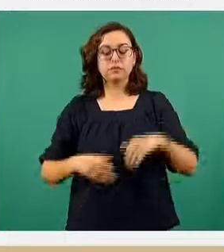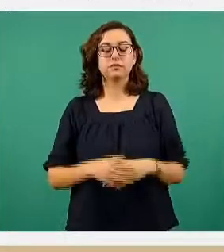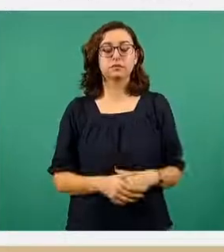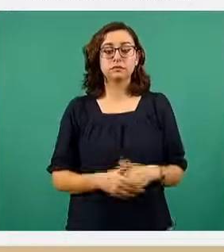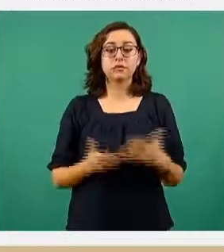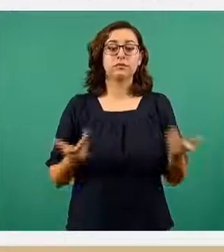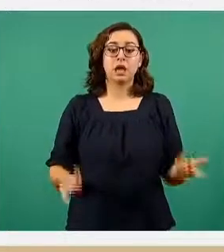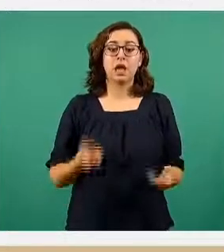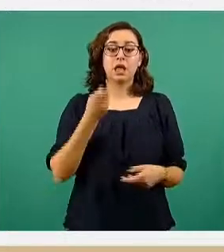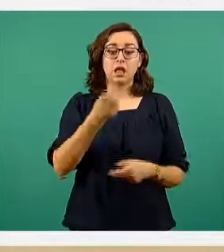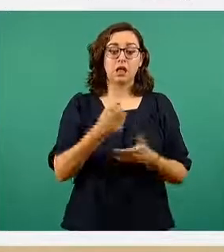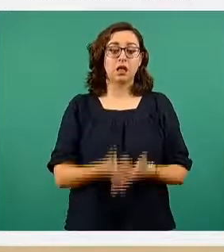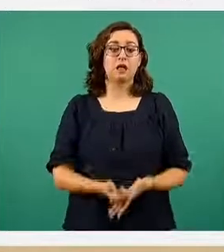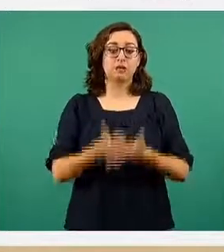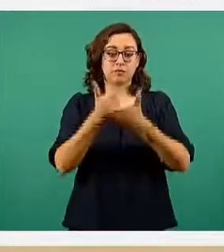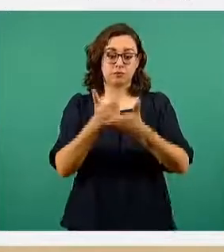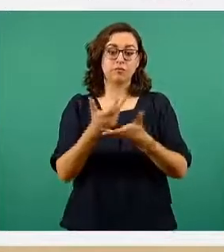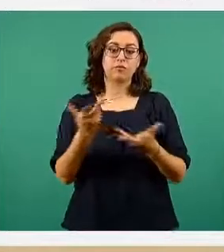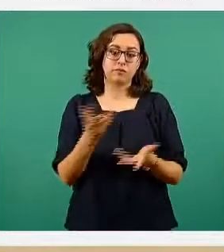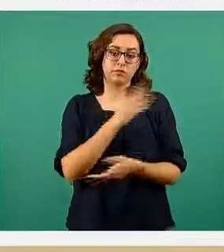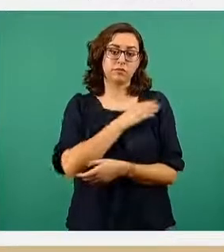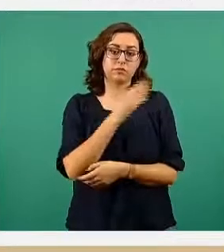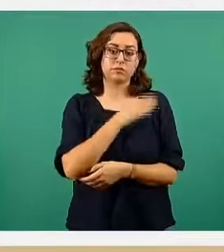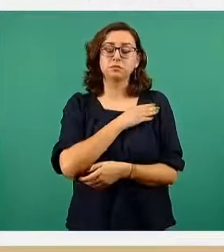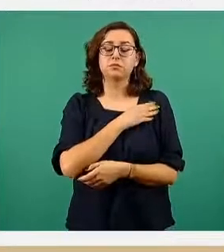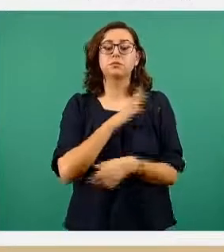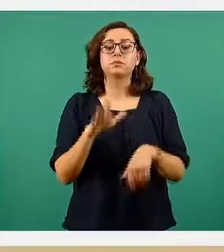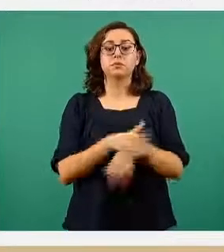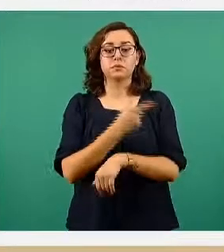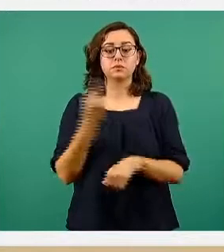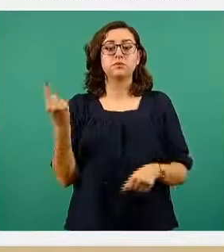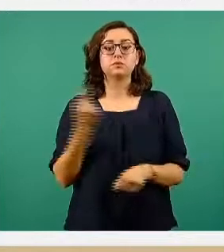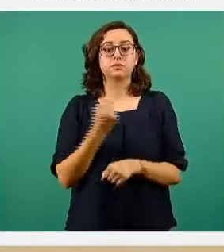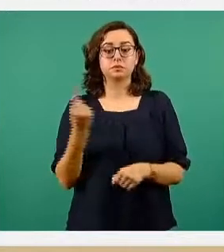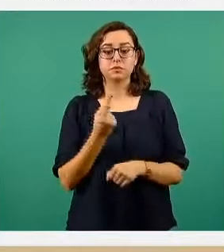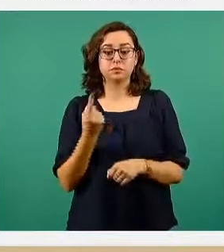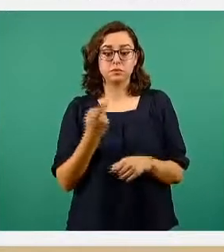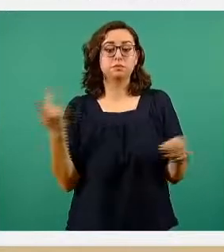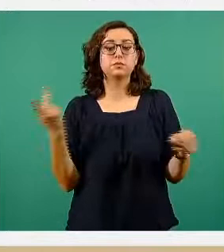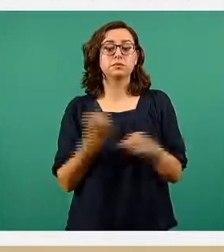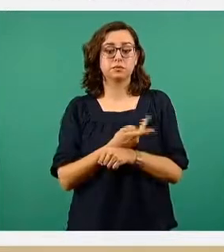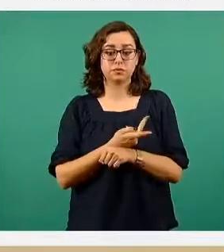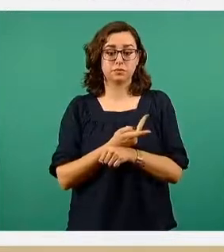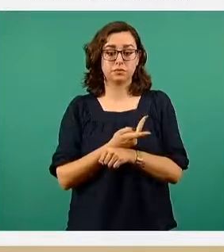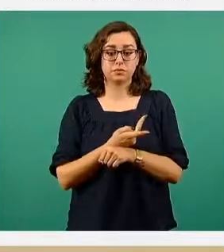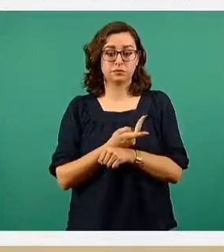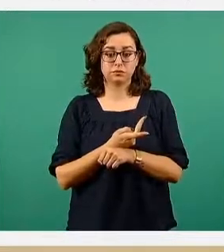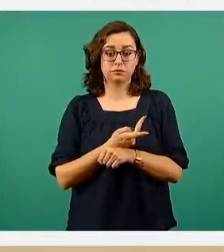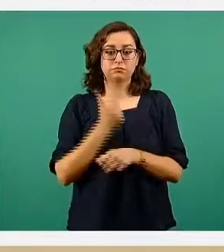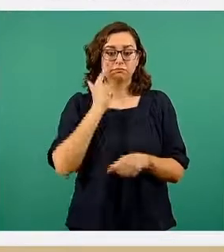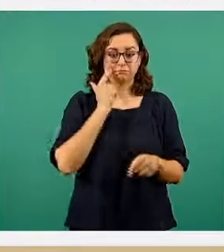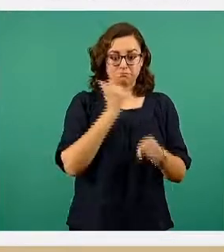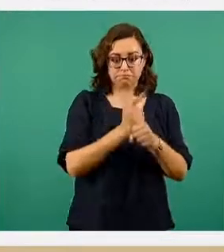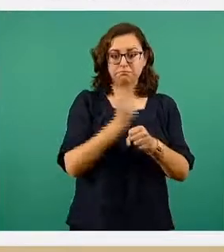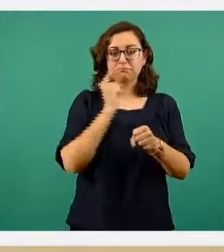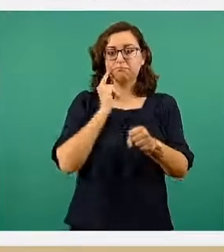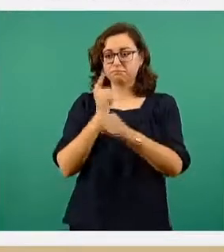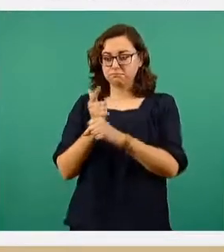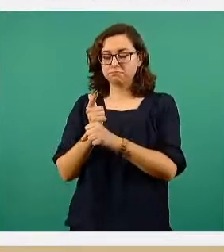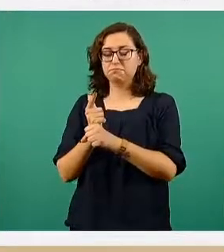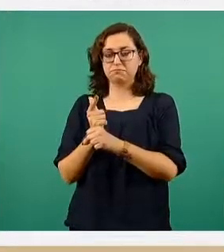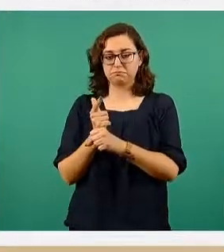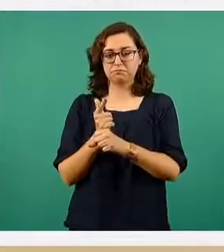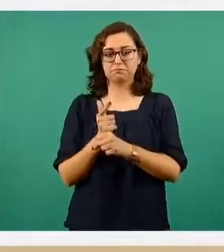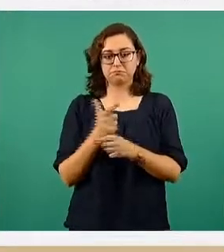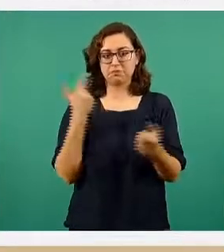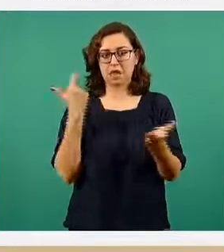y obviamente esto también es bueno y es favorable porque decíamos esto es un indicador directo de